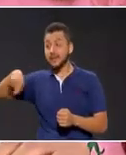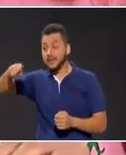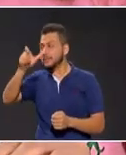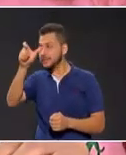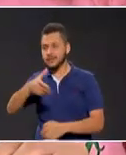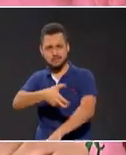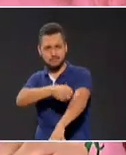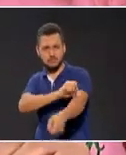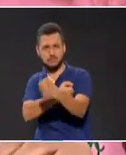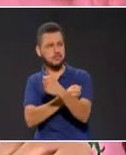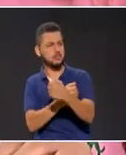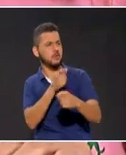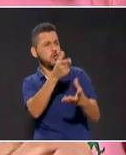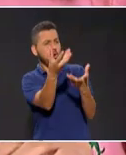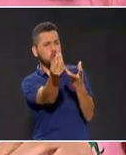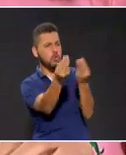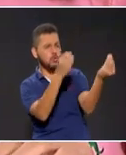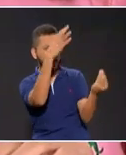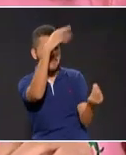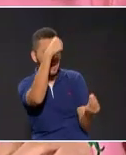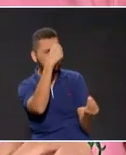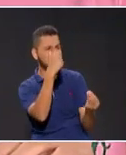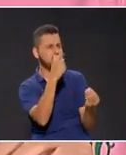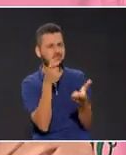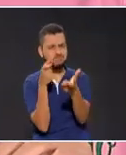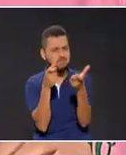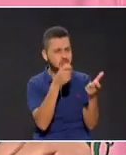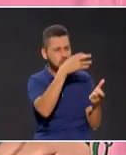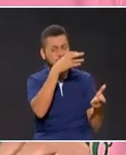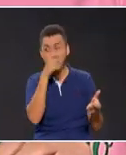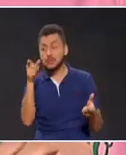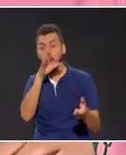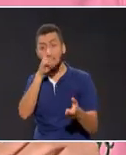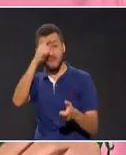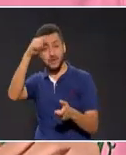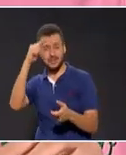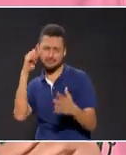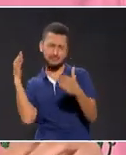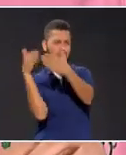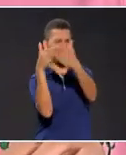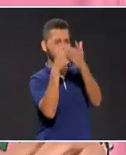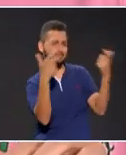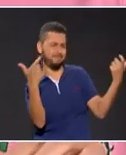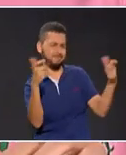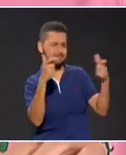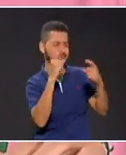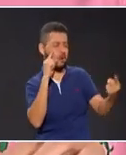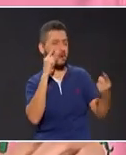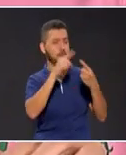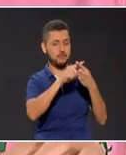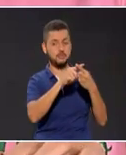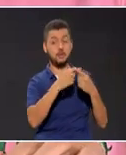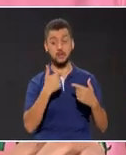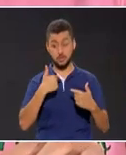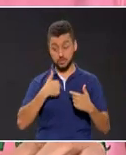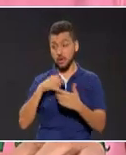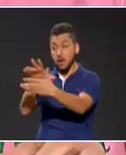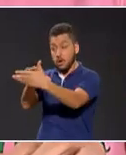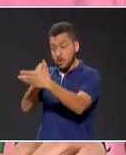y mostrar que es un gran problema. Medellín tiene 84 bandas organizadas y armadas y eso es lo que voy a seguir haciendo yo,